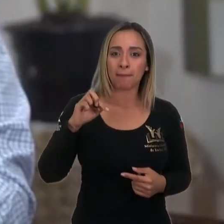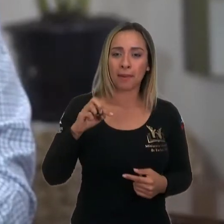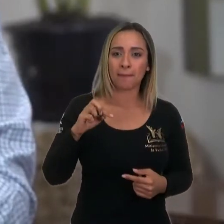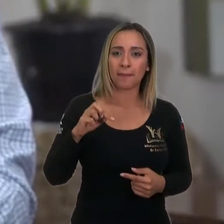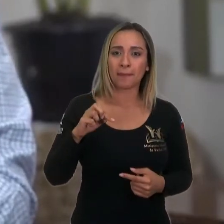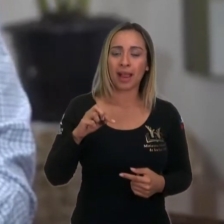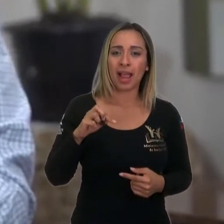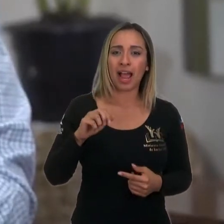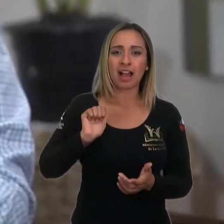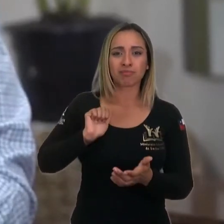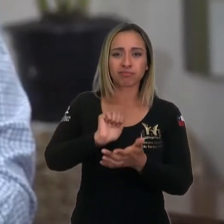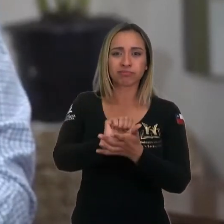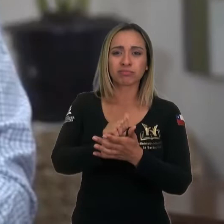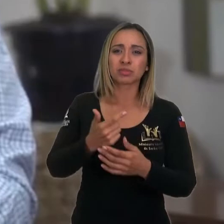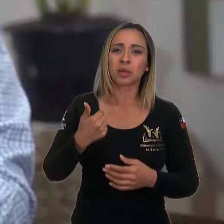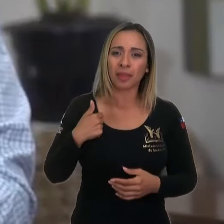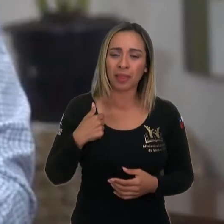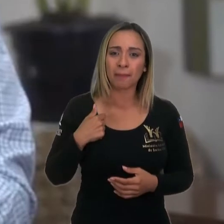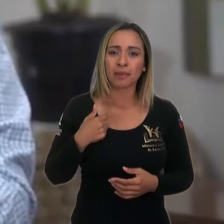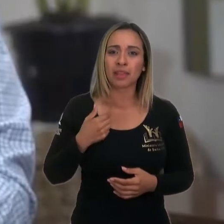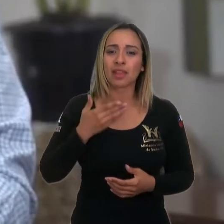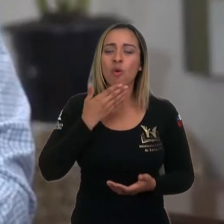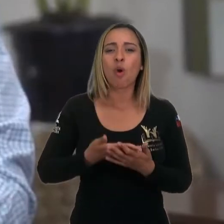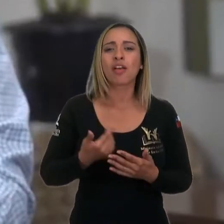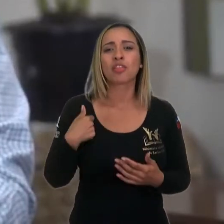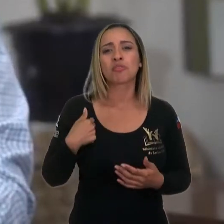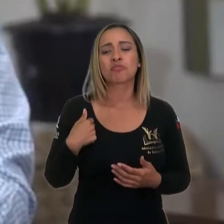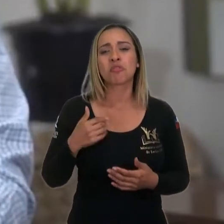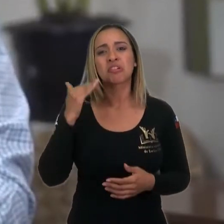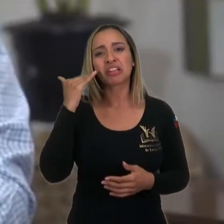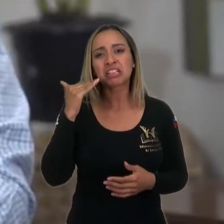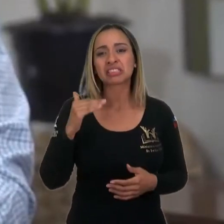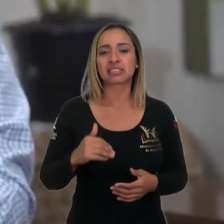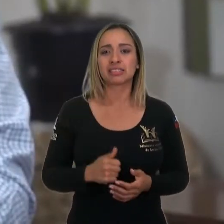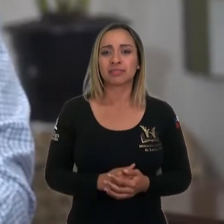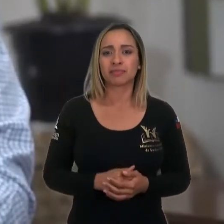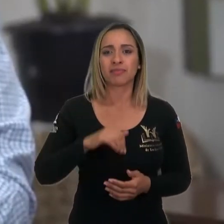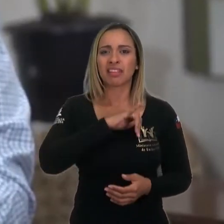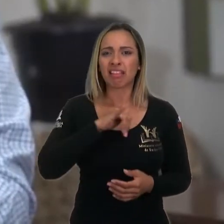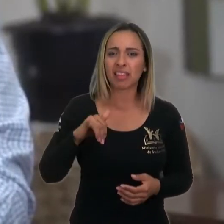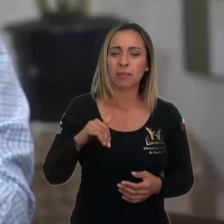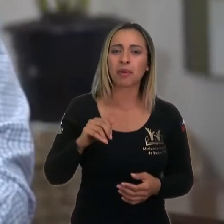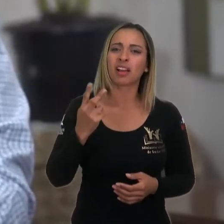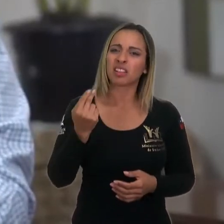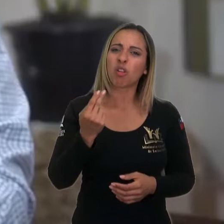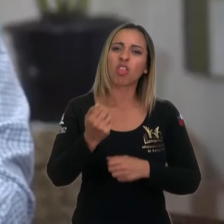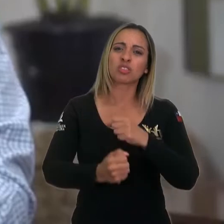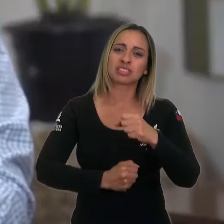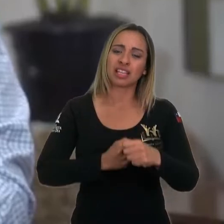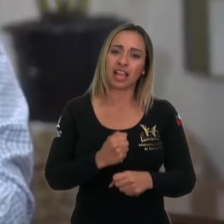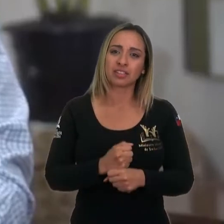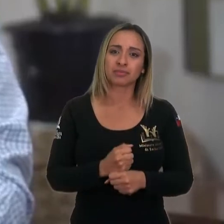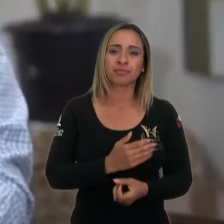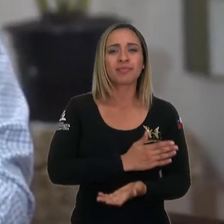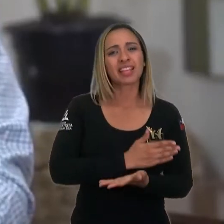yo tenía seis años de edad, y abusó de mí hasta los doce años de edad. Y llorando me dijo, hasta